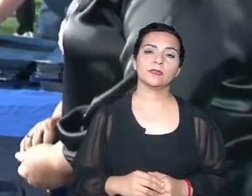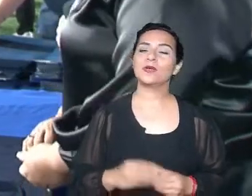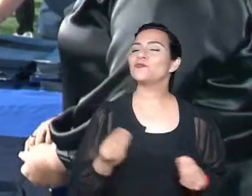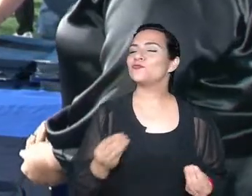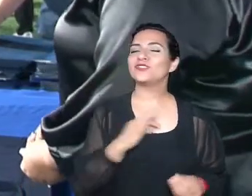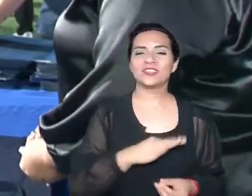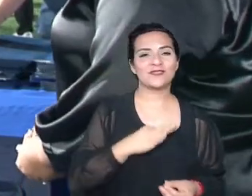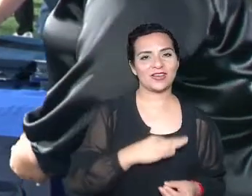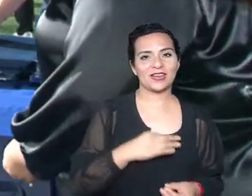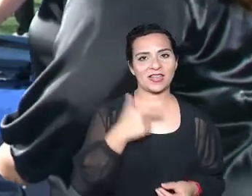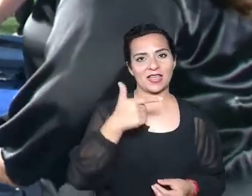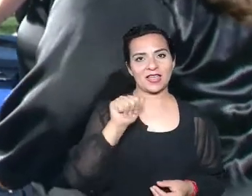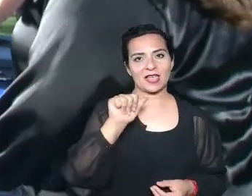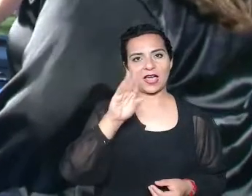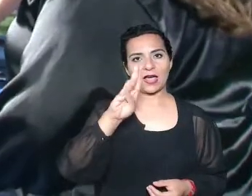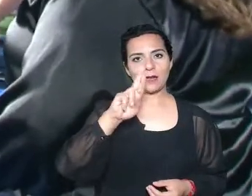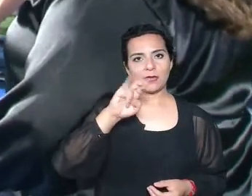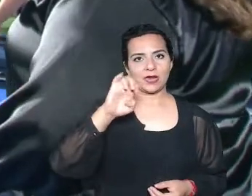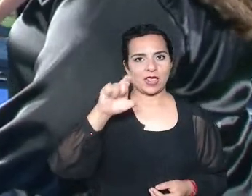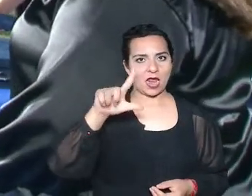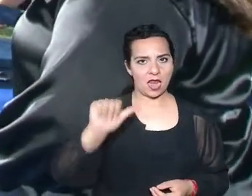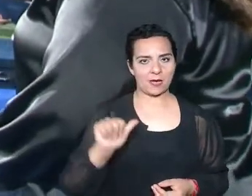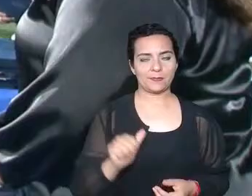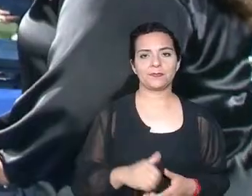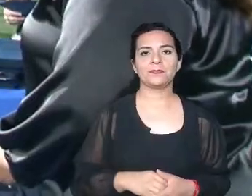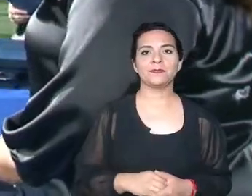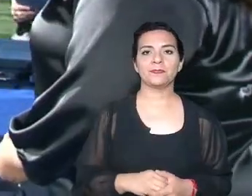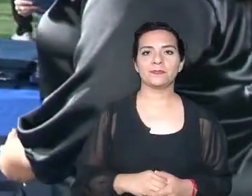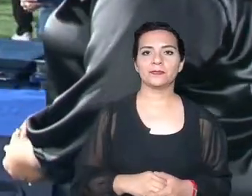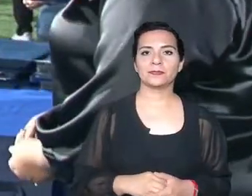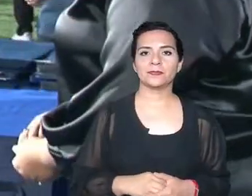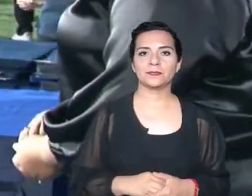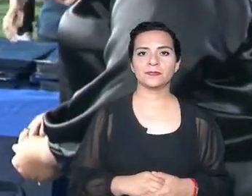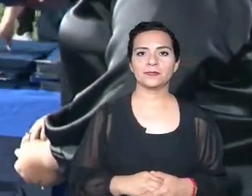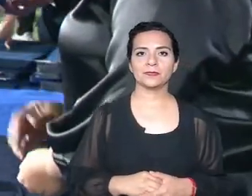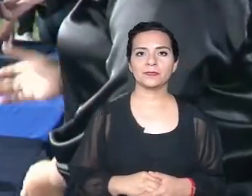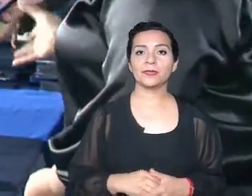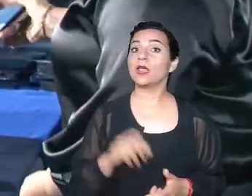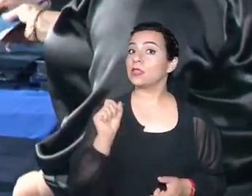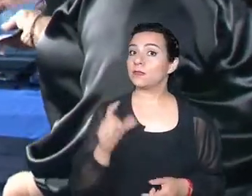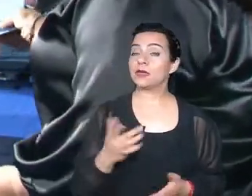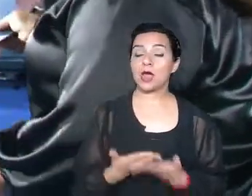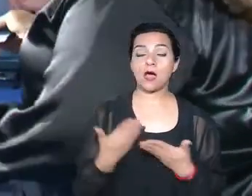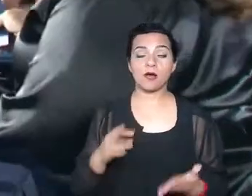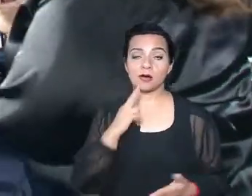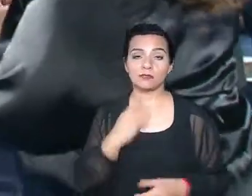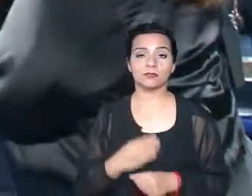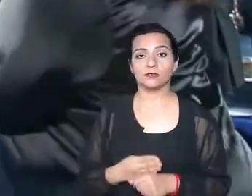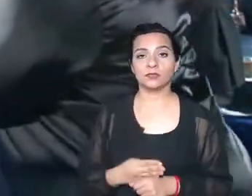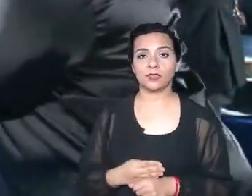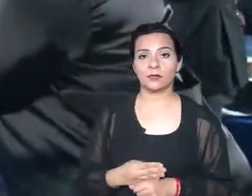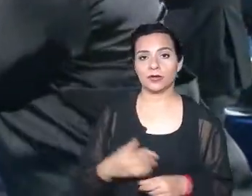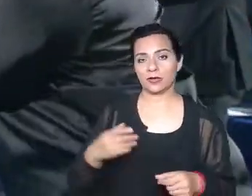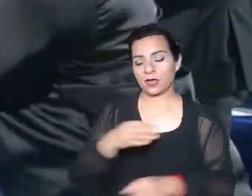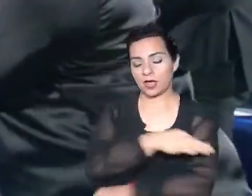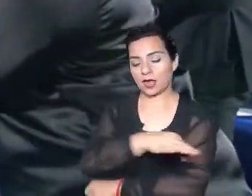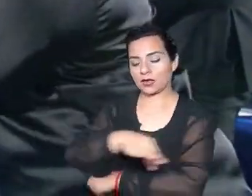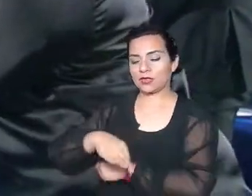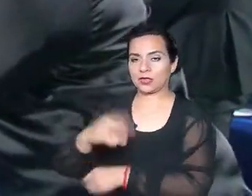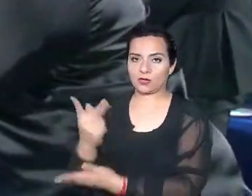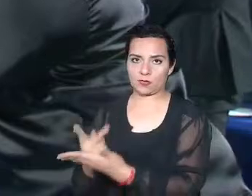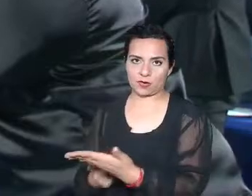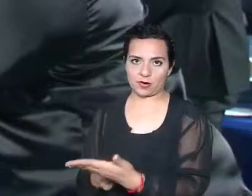Muchas felicidades para Gabriela Noemí Leiva Cisneros. Toca el turno también egresando del programa de Arquitectura